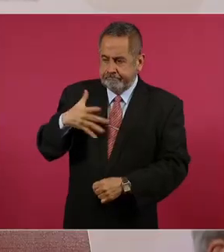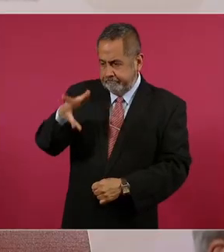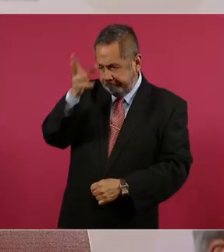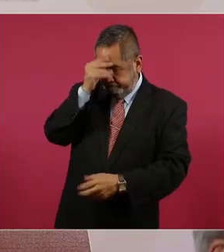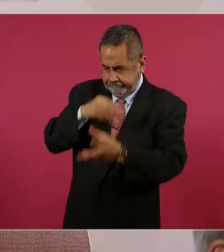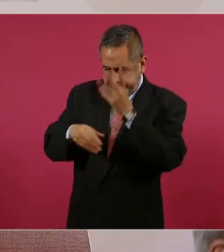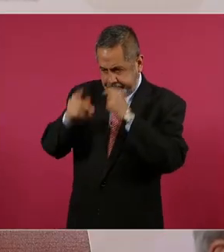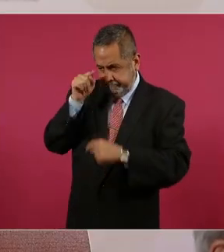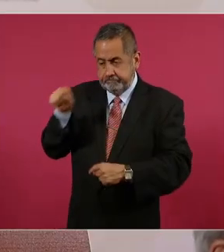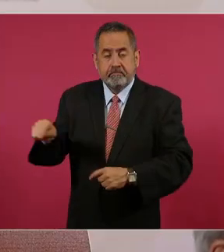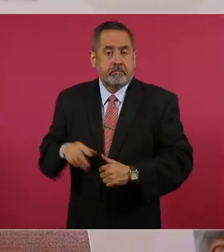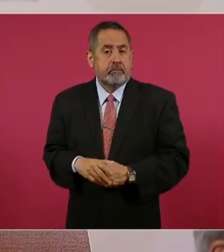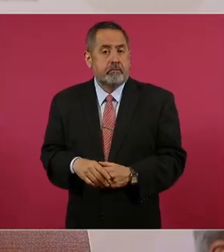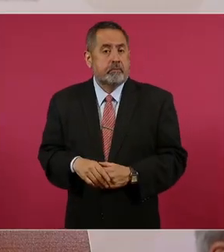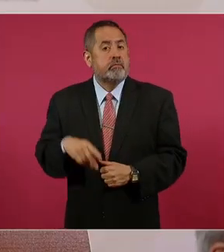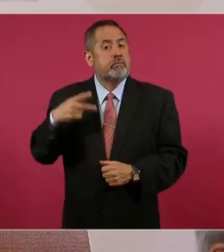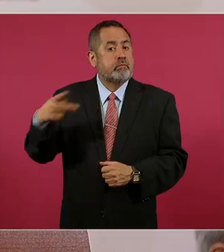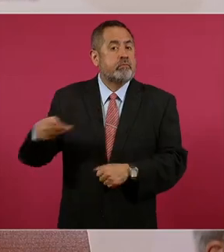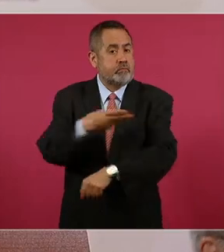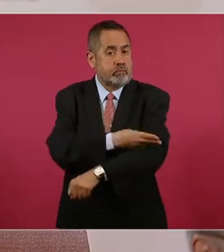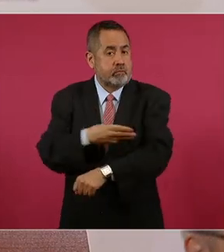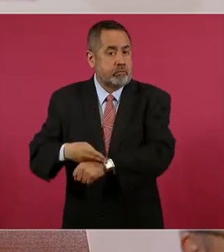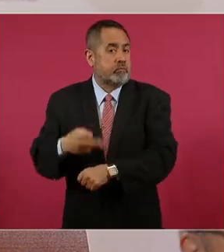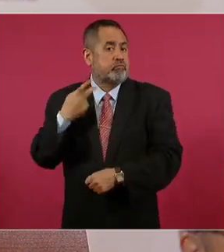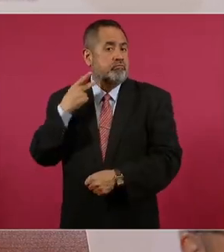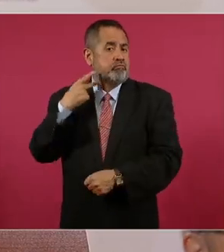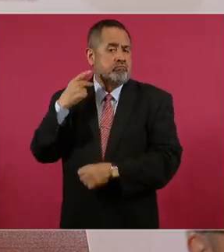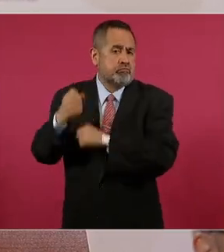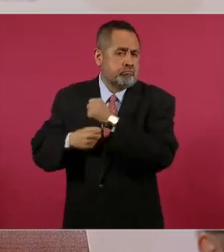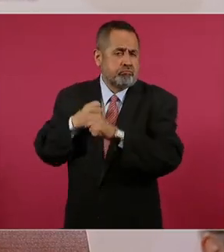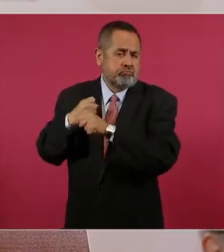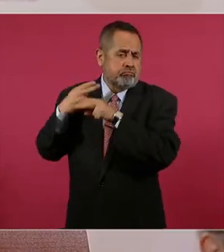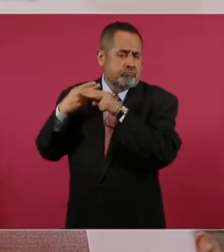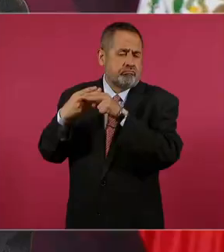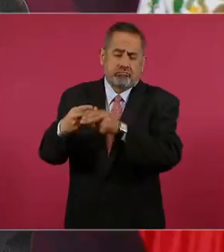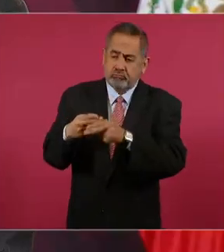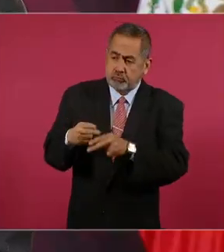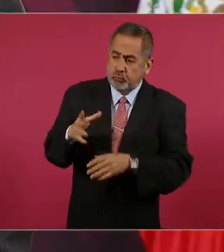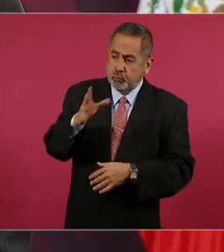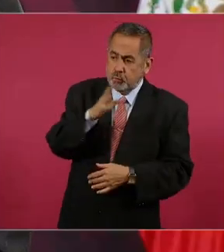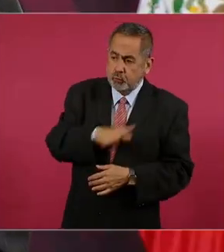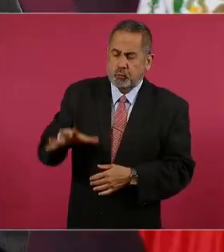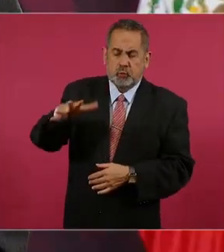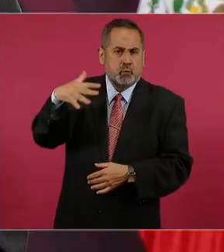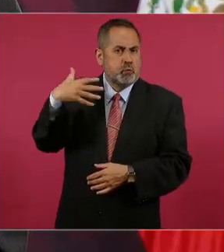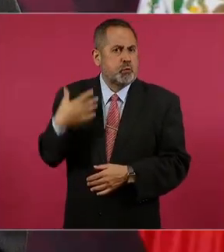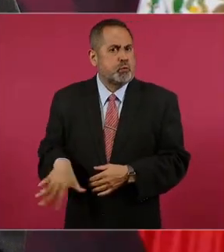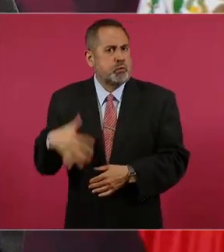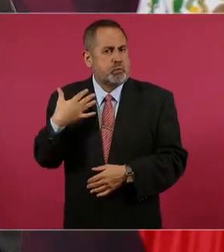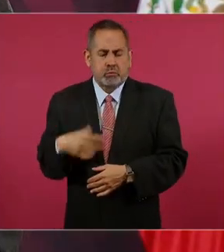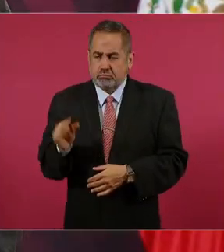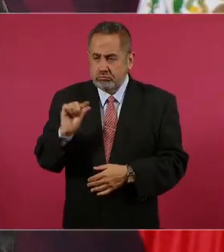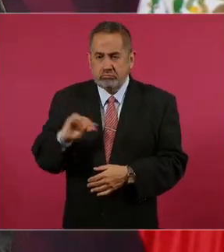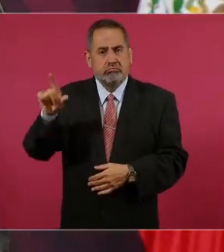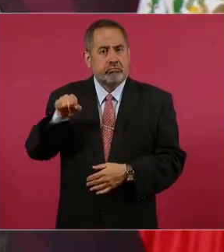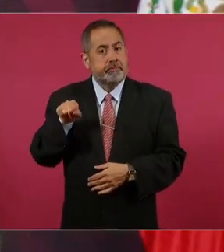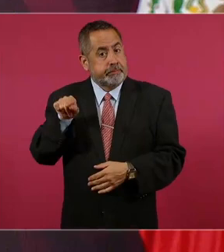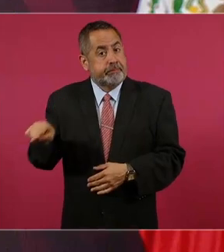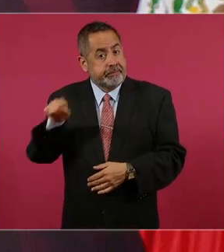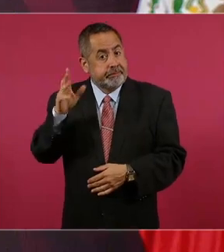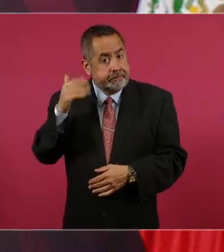La trayectoria política de Madero es excepcional y virtuosa. De joven